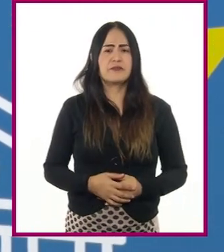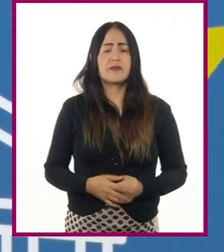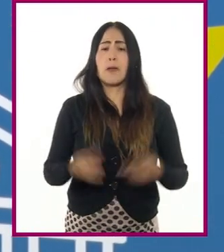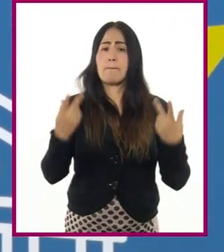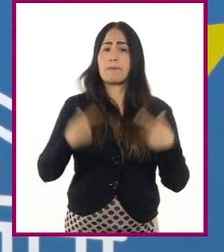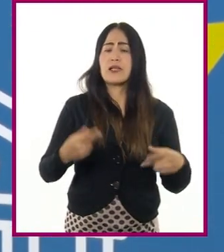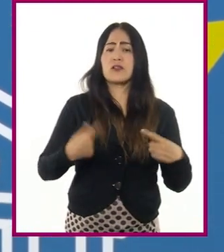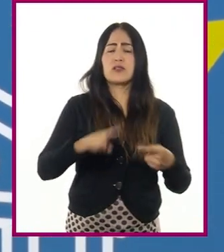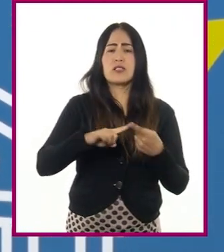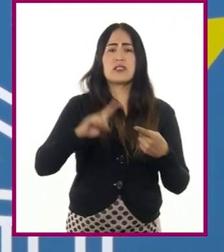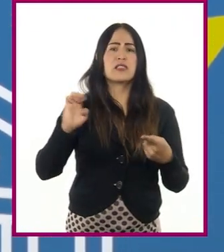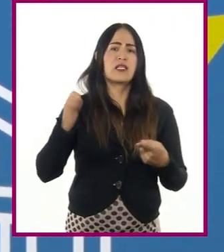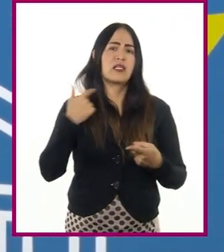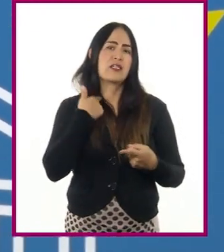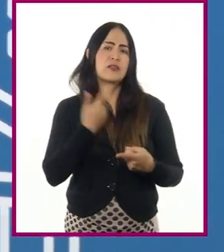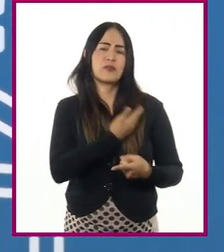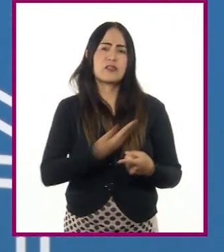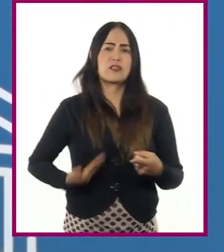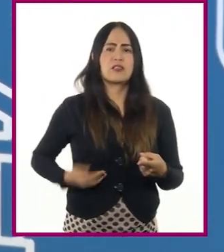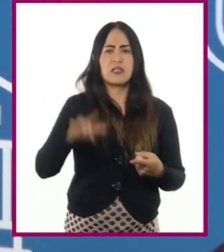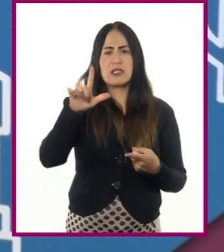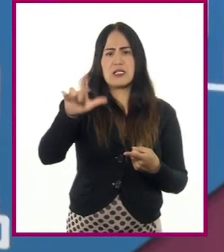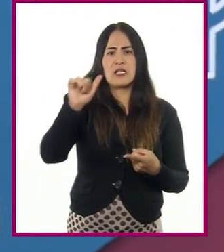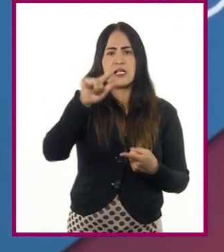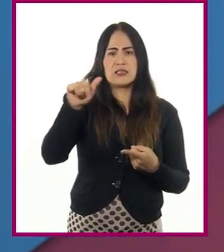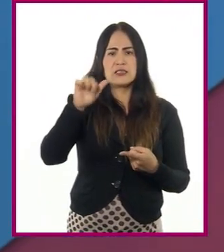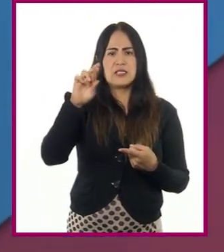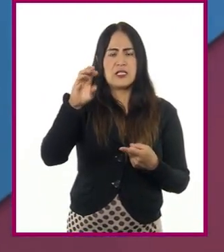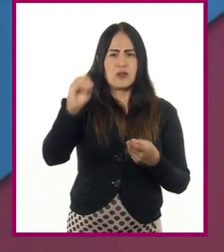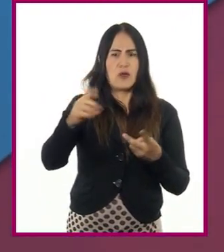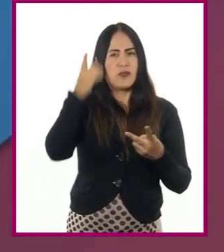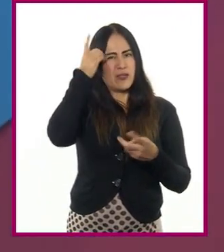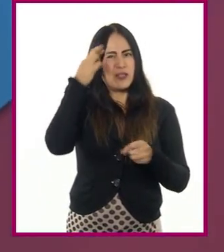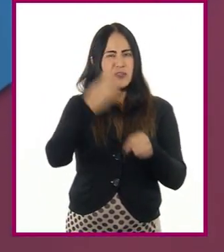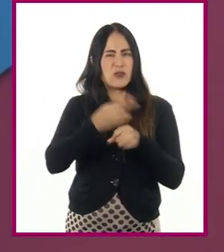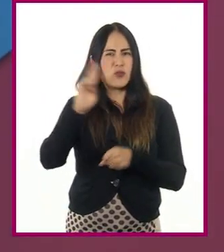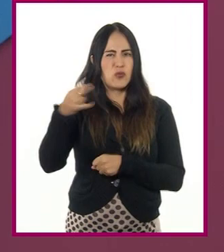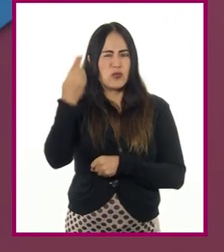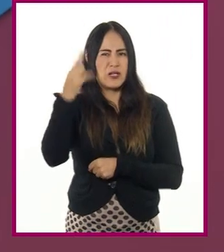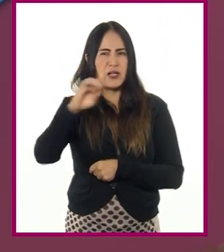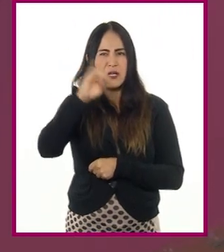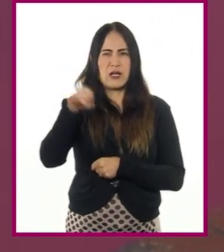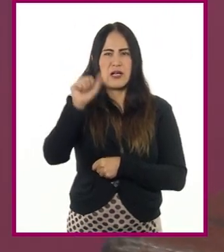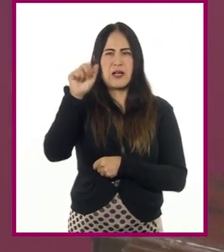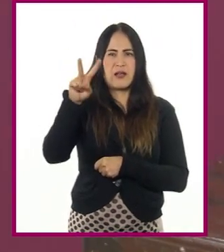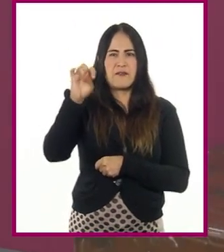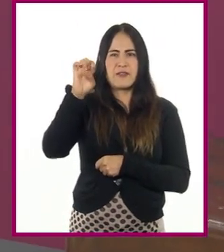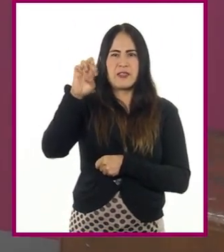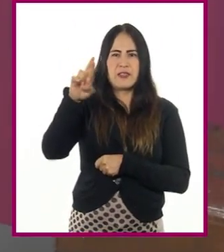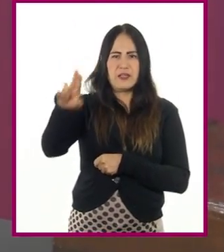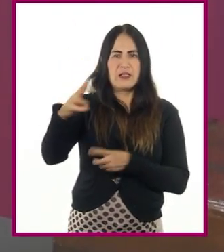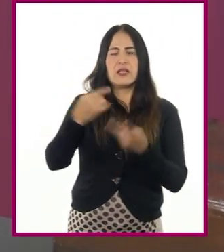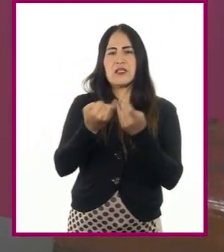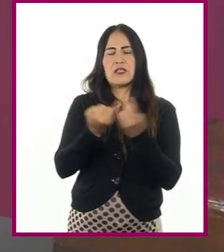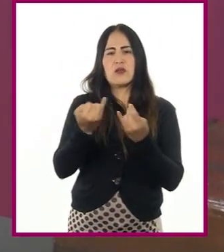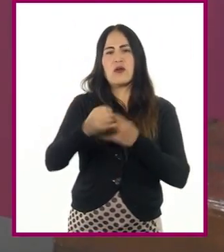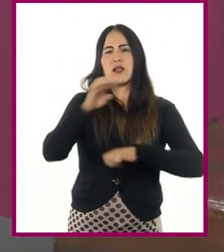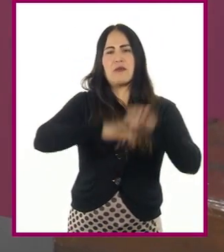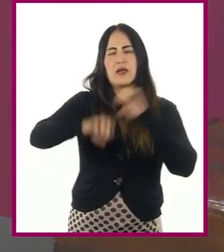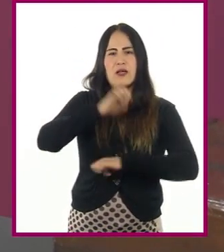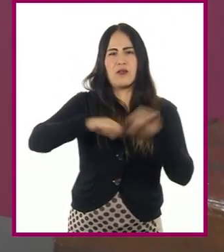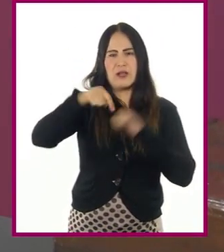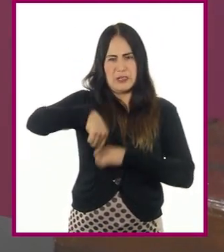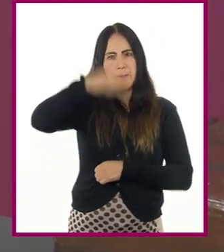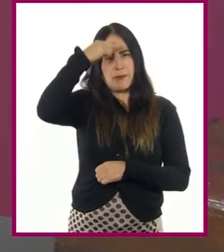Personajes como el expresidente Lázaro Cárdenas, el rector de la UNAM Javier Barros Sierra y el embajador de México en India Octavio